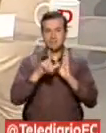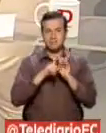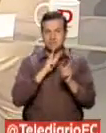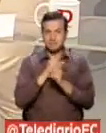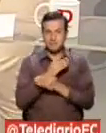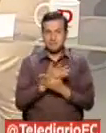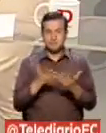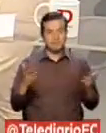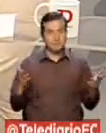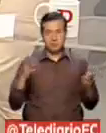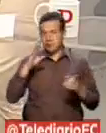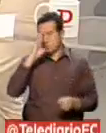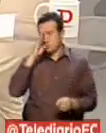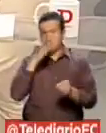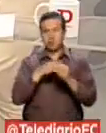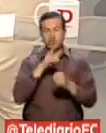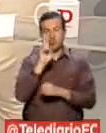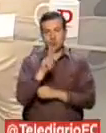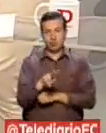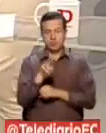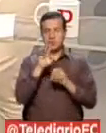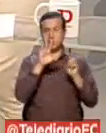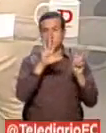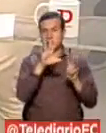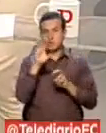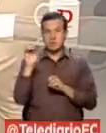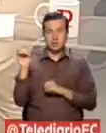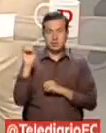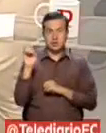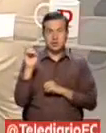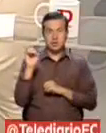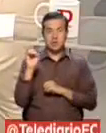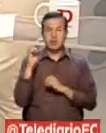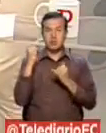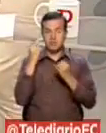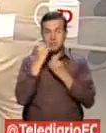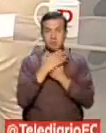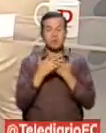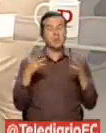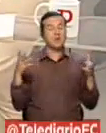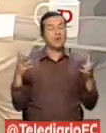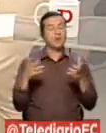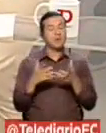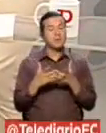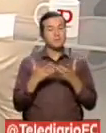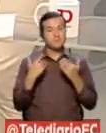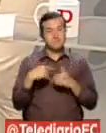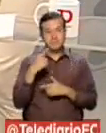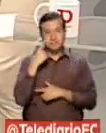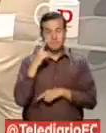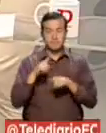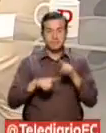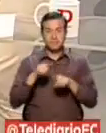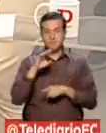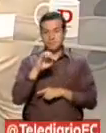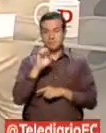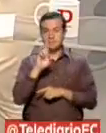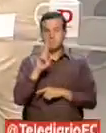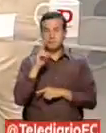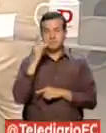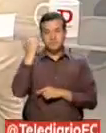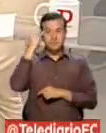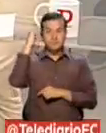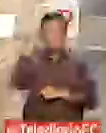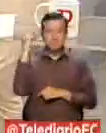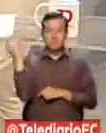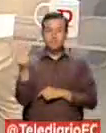7:47 PM, Misión 2700 Hand Eyes es el tema que abordaremos este martes con nuestro compañero César García. Se trata de un